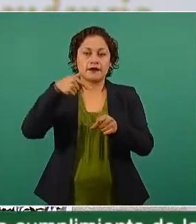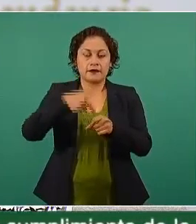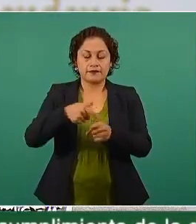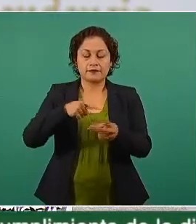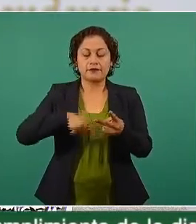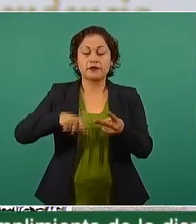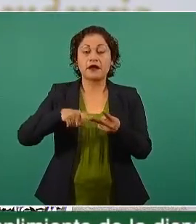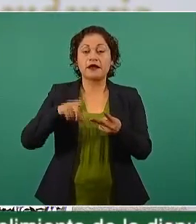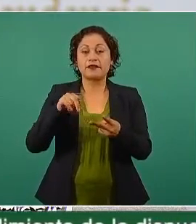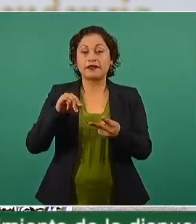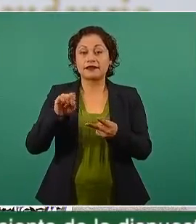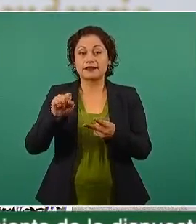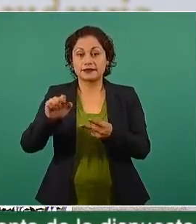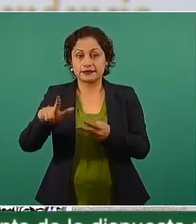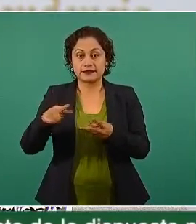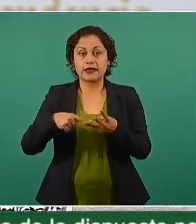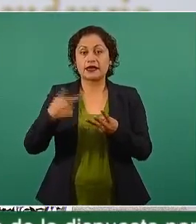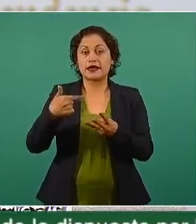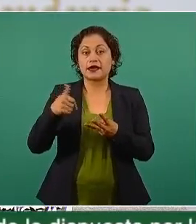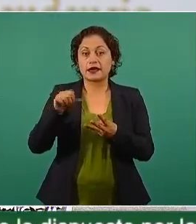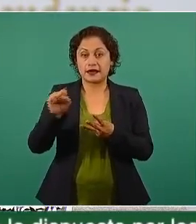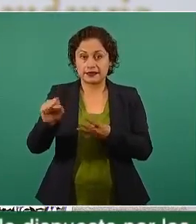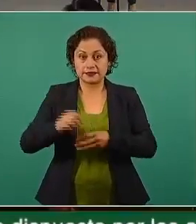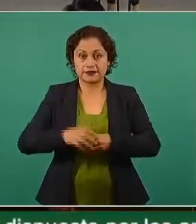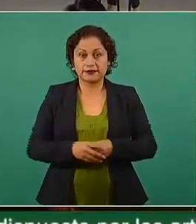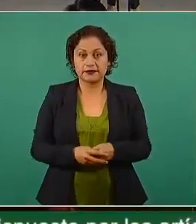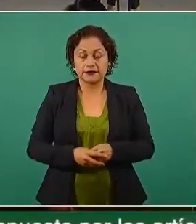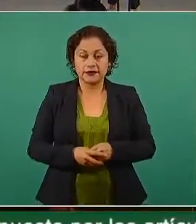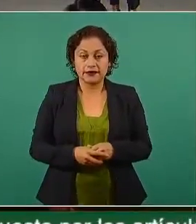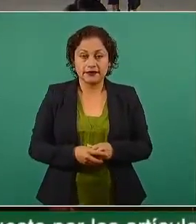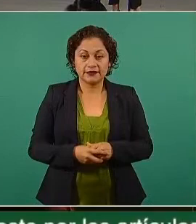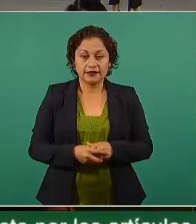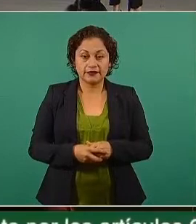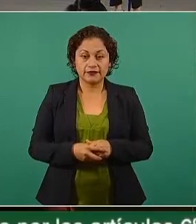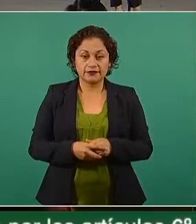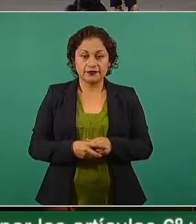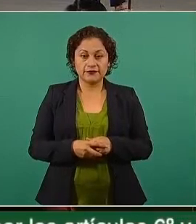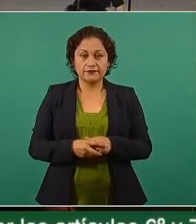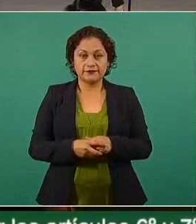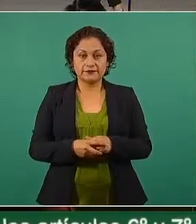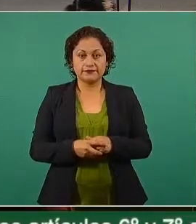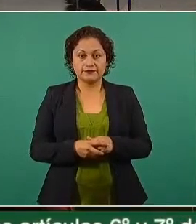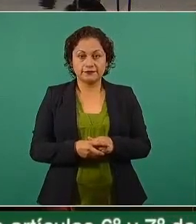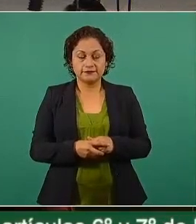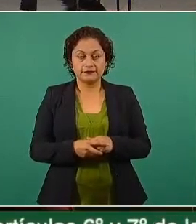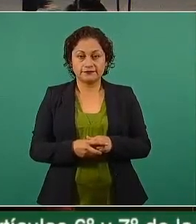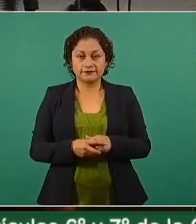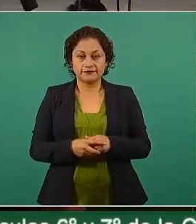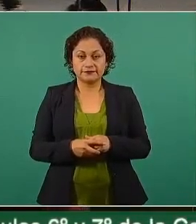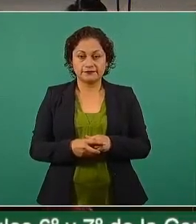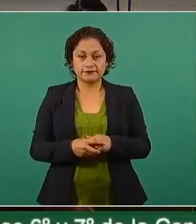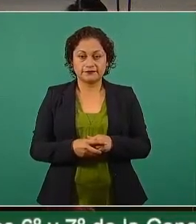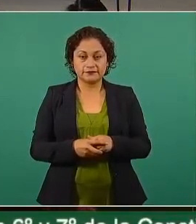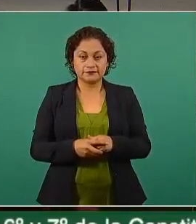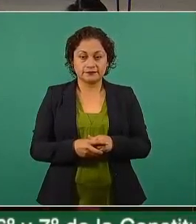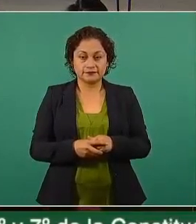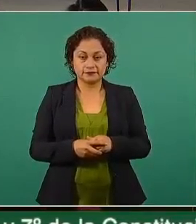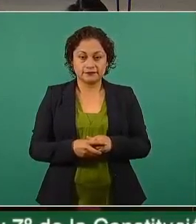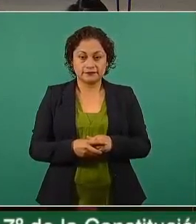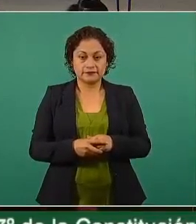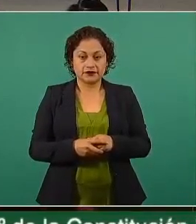Vamos entonces a darle la palabra a Berenice para que nos informe. Gracias, señor presidente, con su